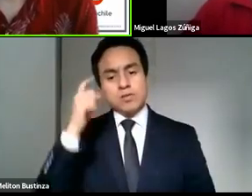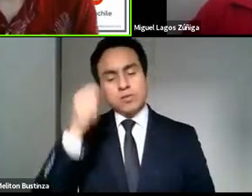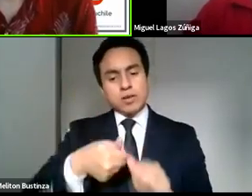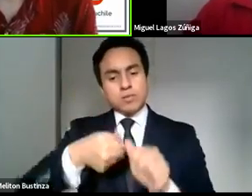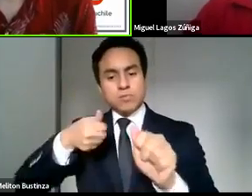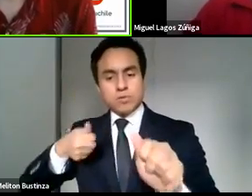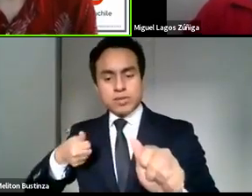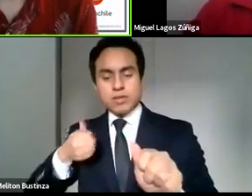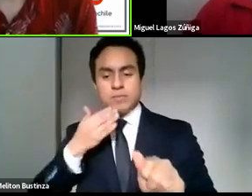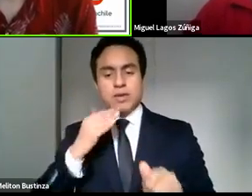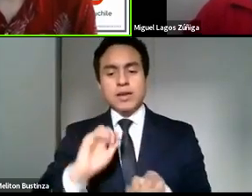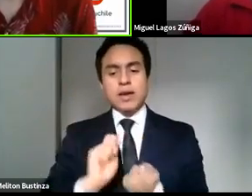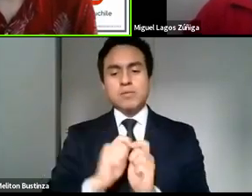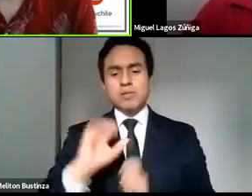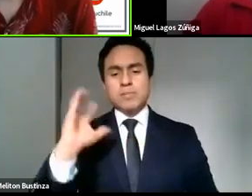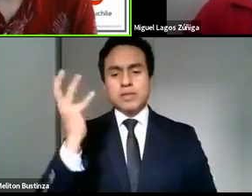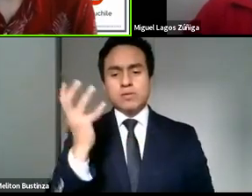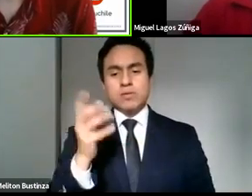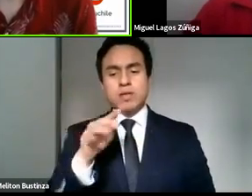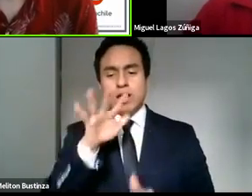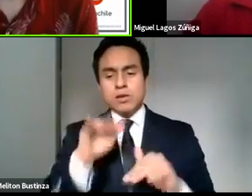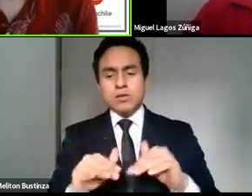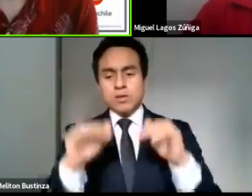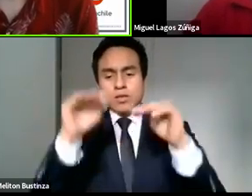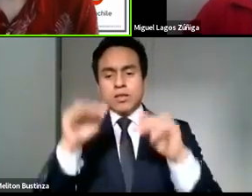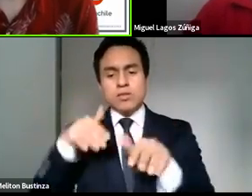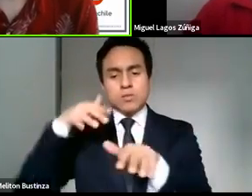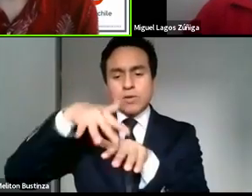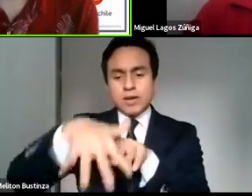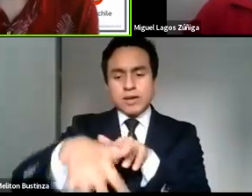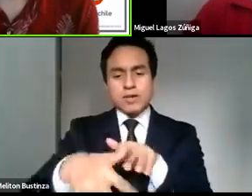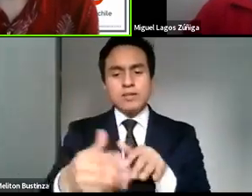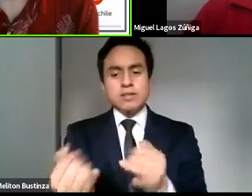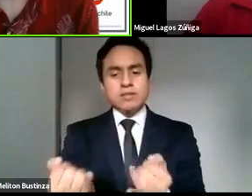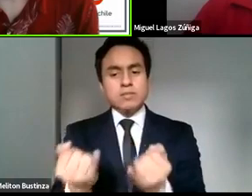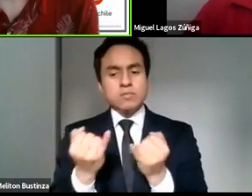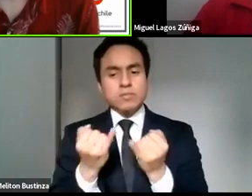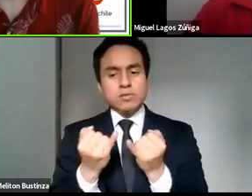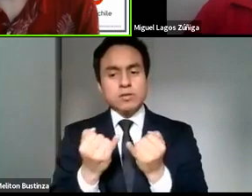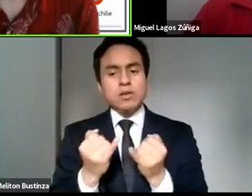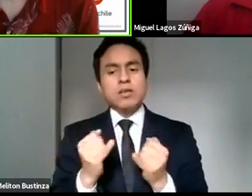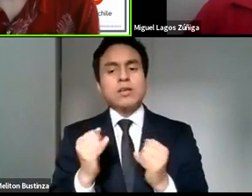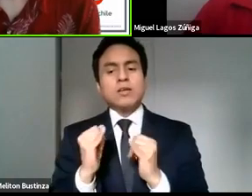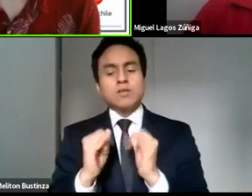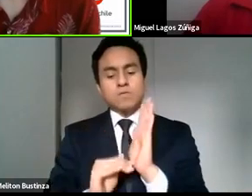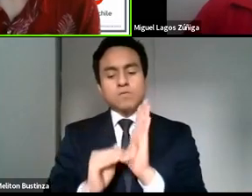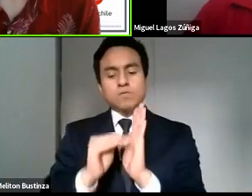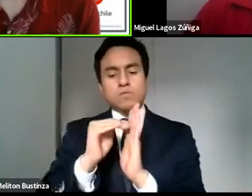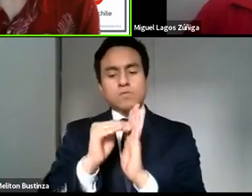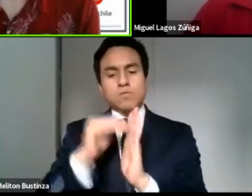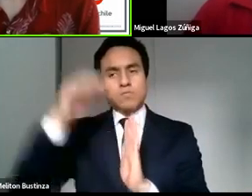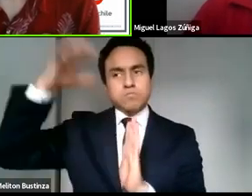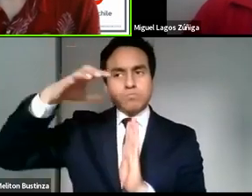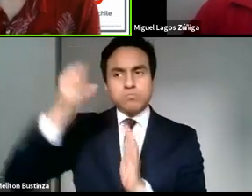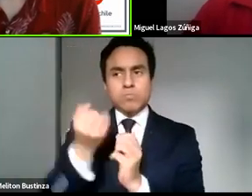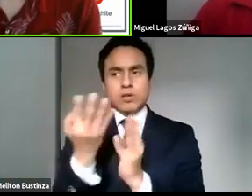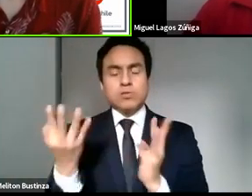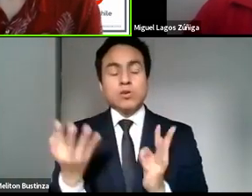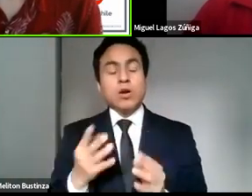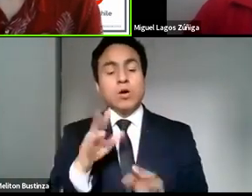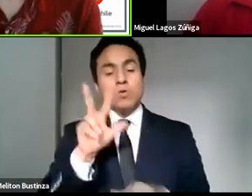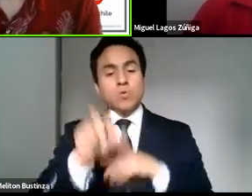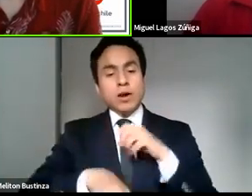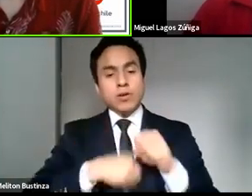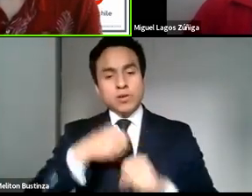cambio climático y estimación de caudales en cuencas sin información fluviométrica. Tiene 8 años de experiencia